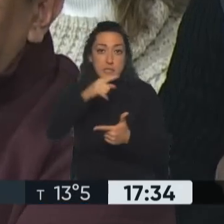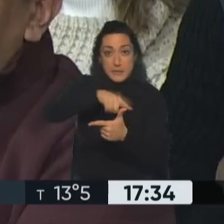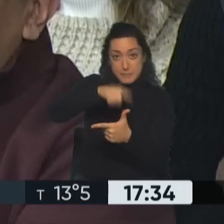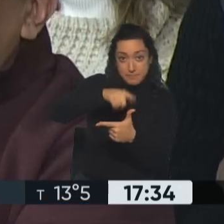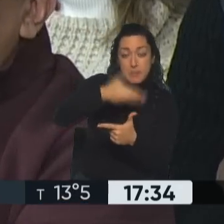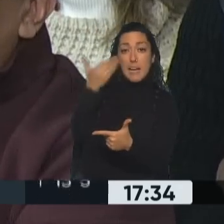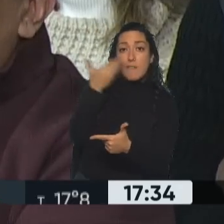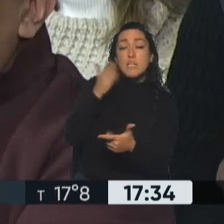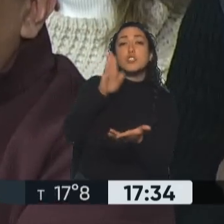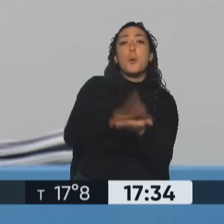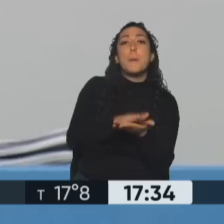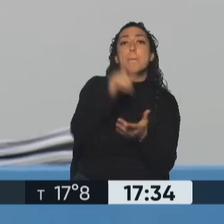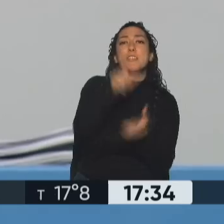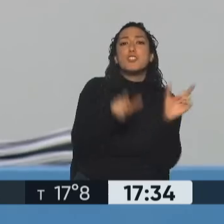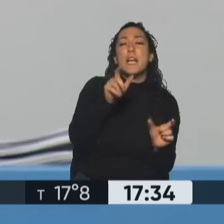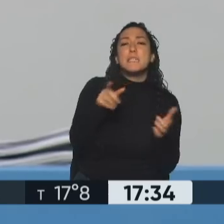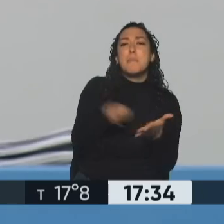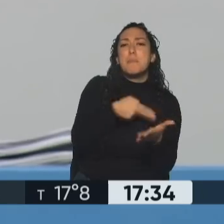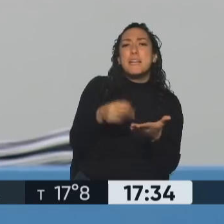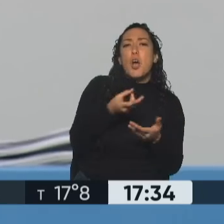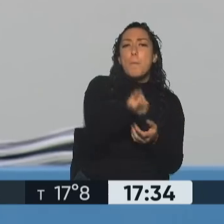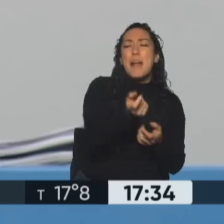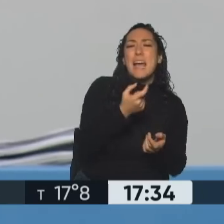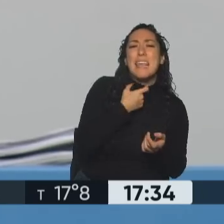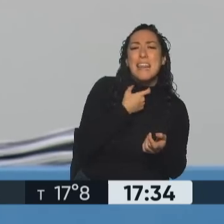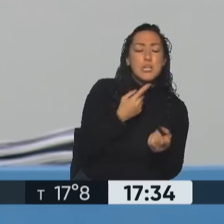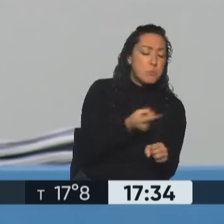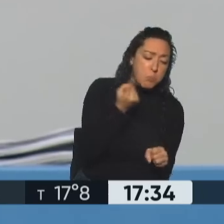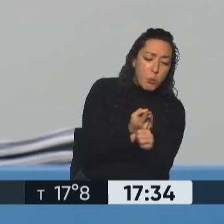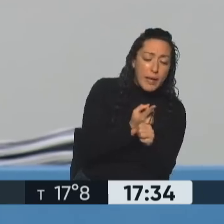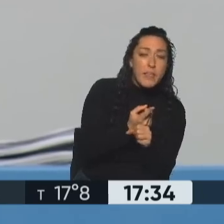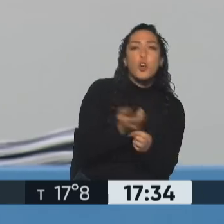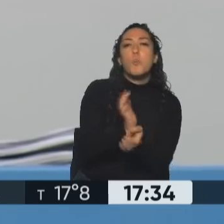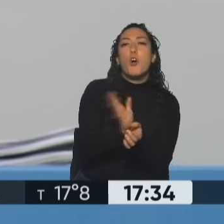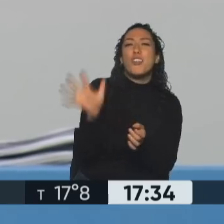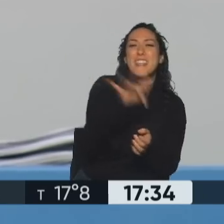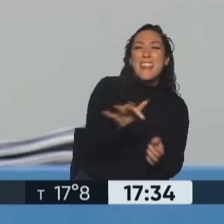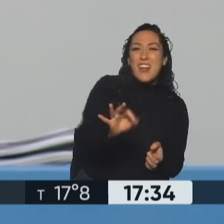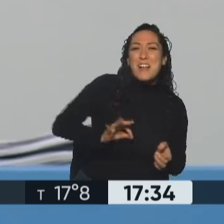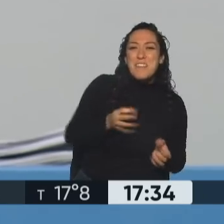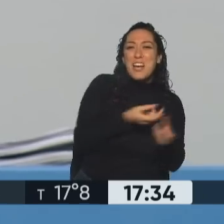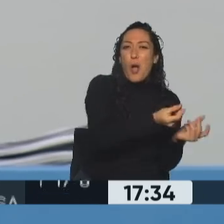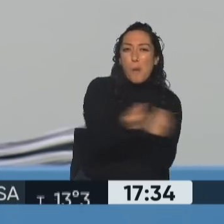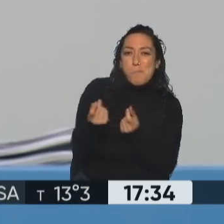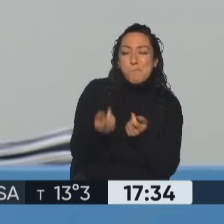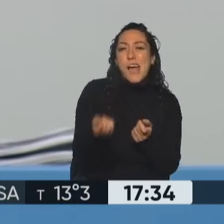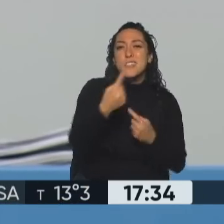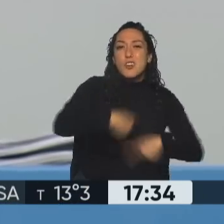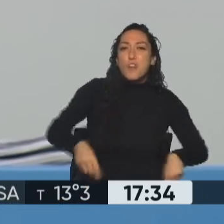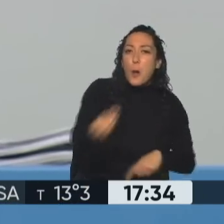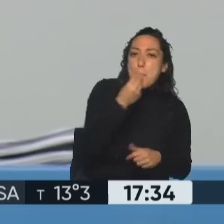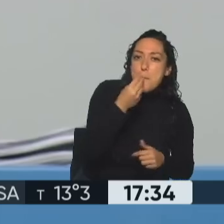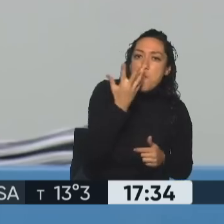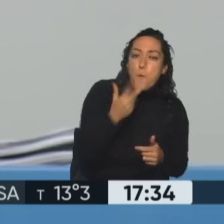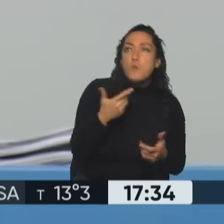que quería comprarse mermelada y no tenía, o sea, al consumo, a los bienes cotidianos, a lo que nos gusta comer, a lo que nos